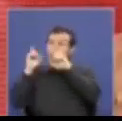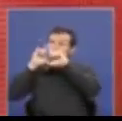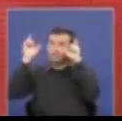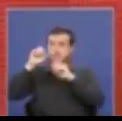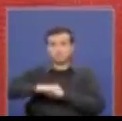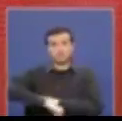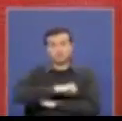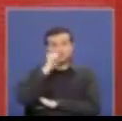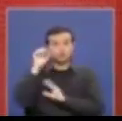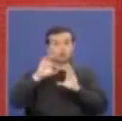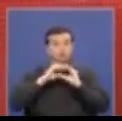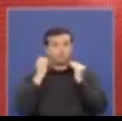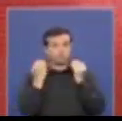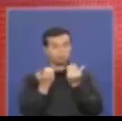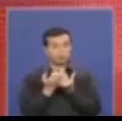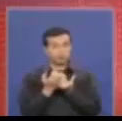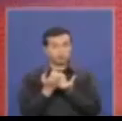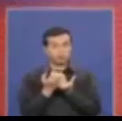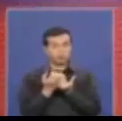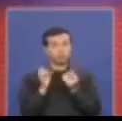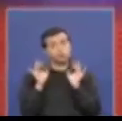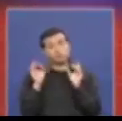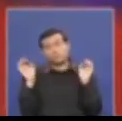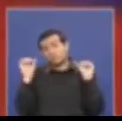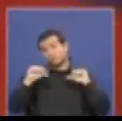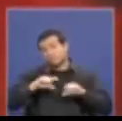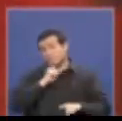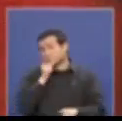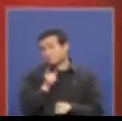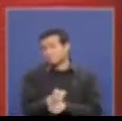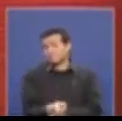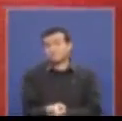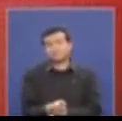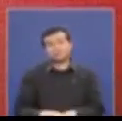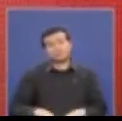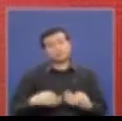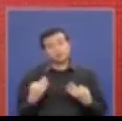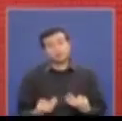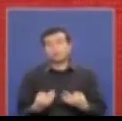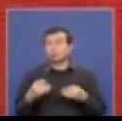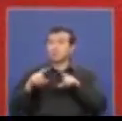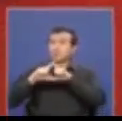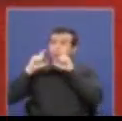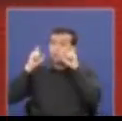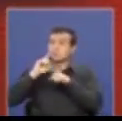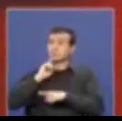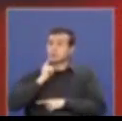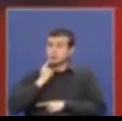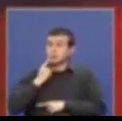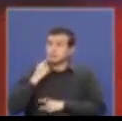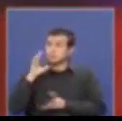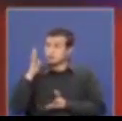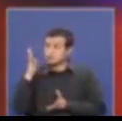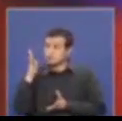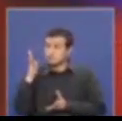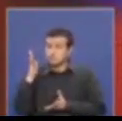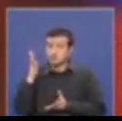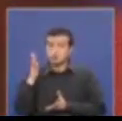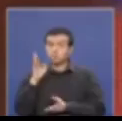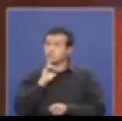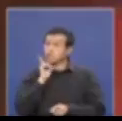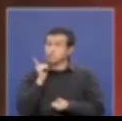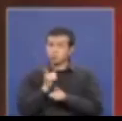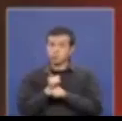empresa, la comisión era técnico de la FAE, hubo mala suerte. Resulta que pues la empresa no resultó lo seria que parecía,